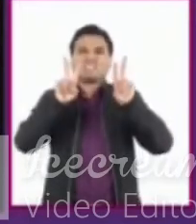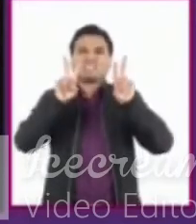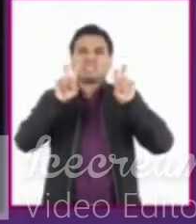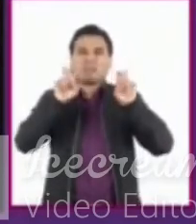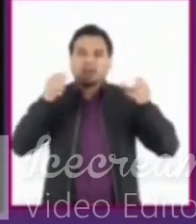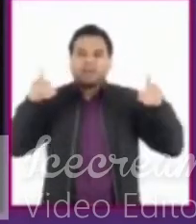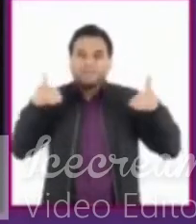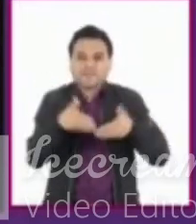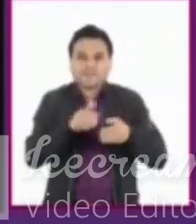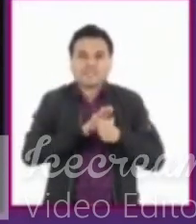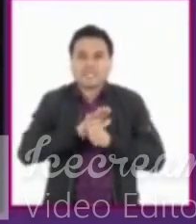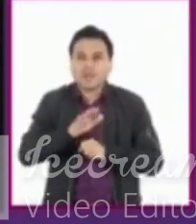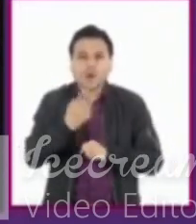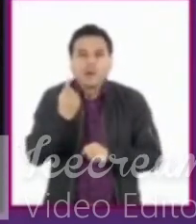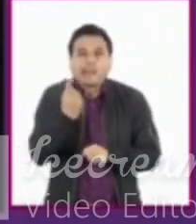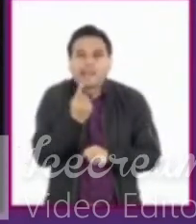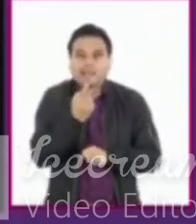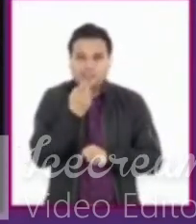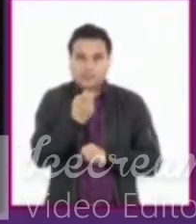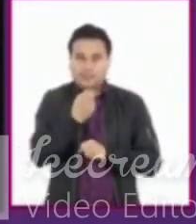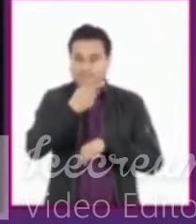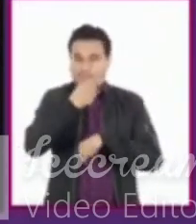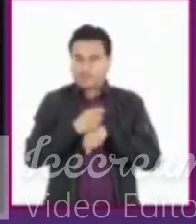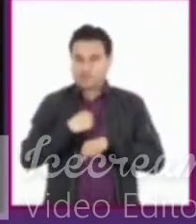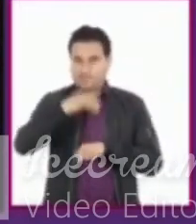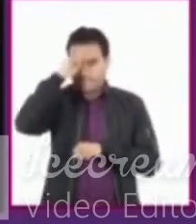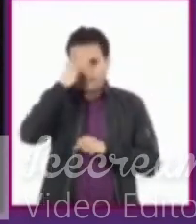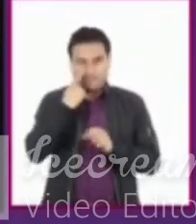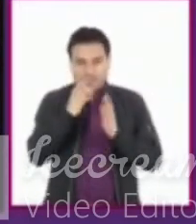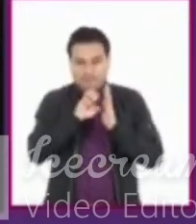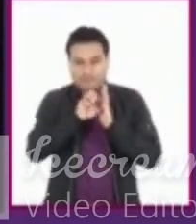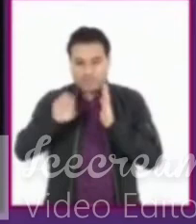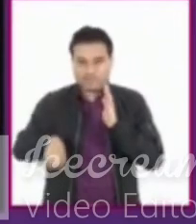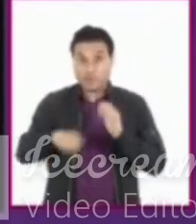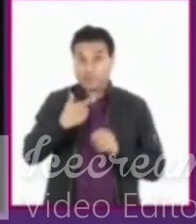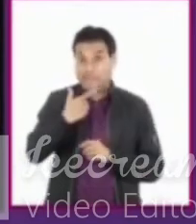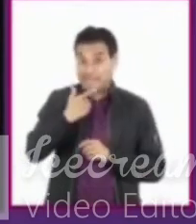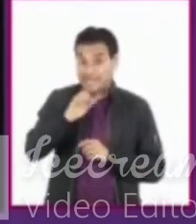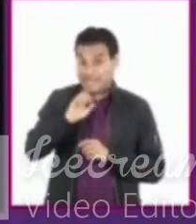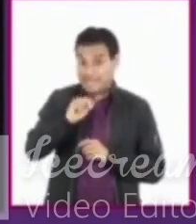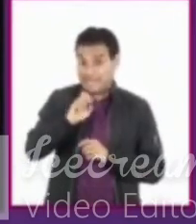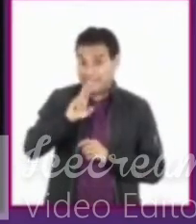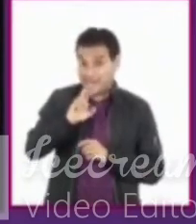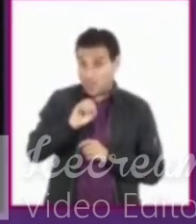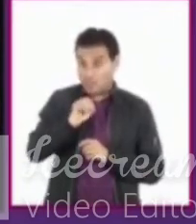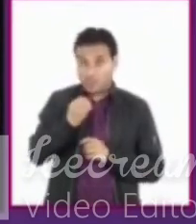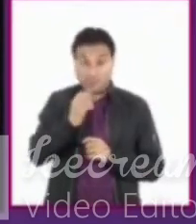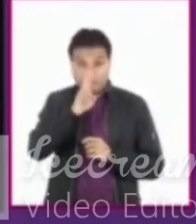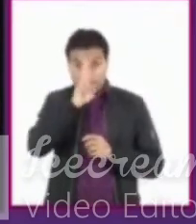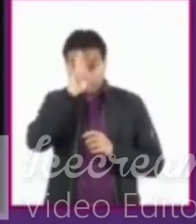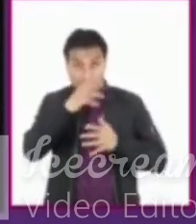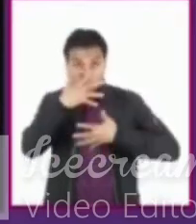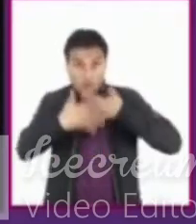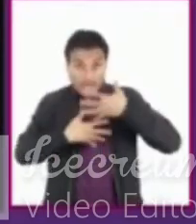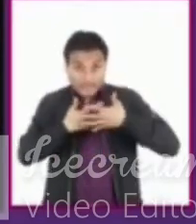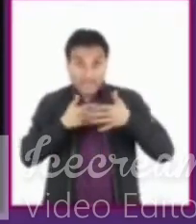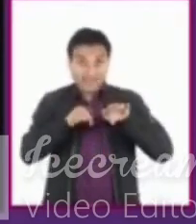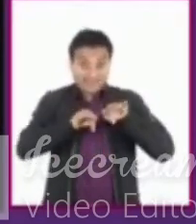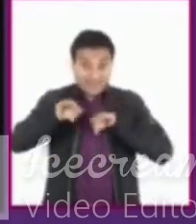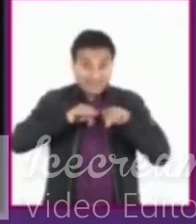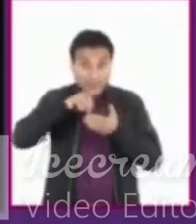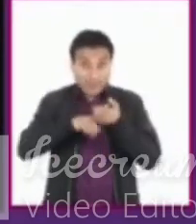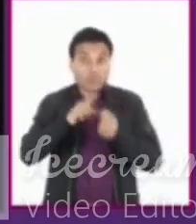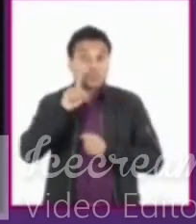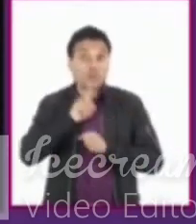sobre esta problemática de género, ¿no? Si quiero ver, no sé, la violencia que sufren las mujeres en el ámbito laboral,